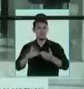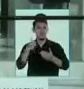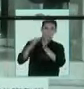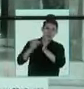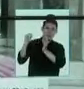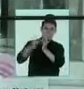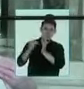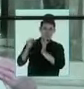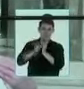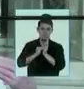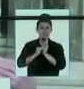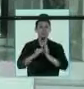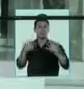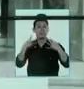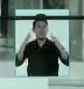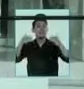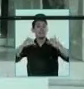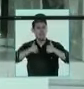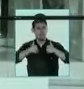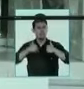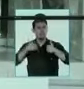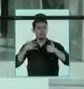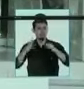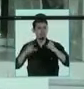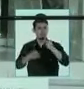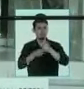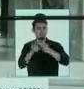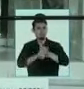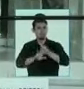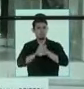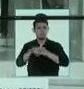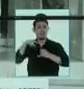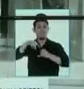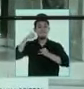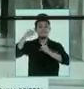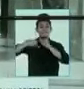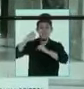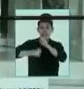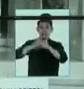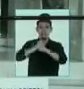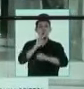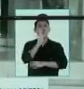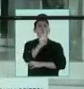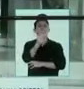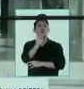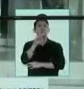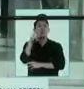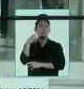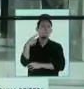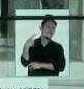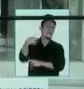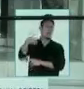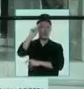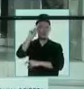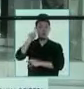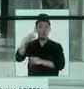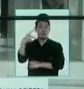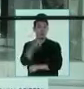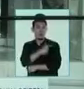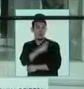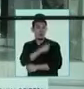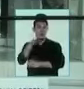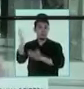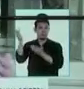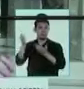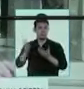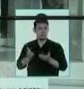Pero acá no. En vez de acelerar el tema de la rusa Sputnik, que sí está homologada en